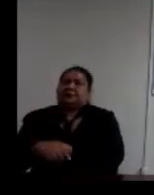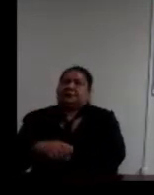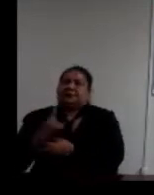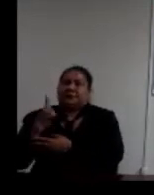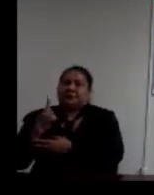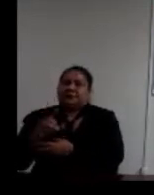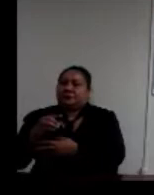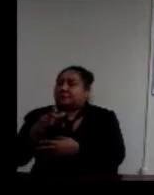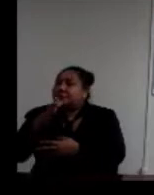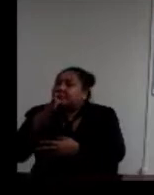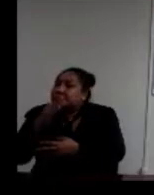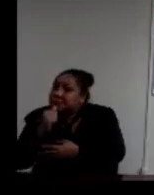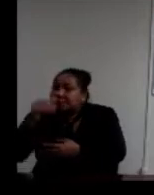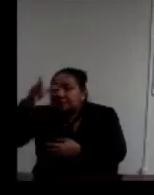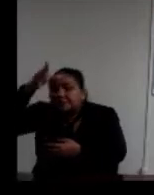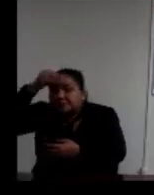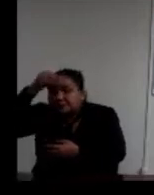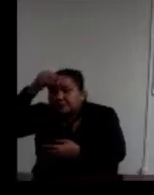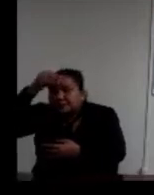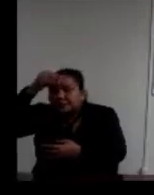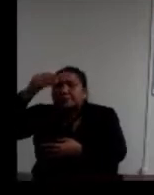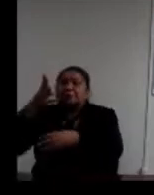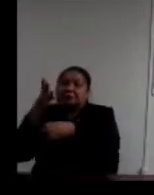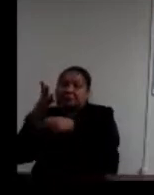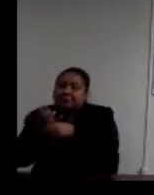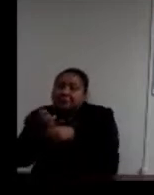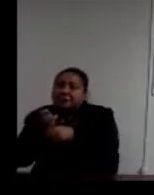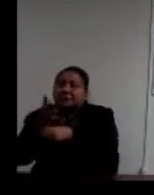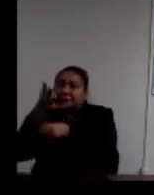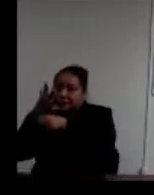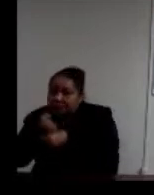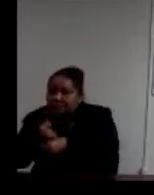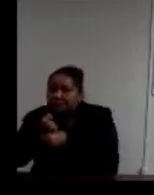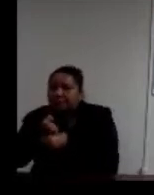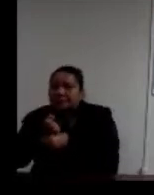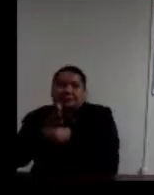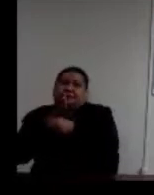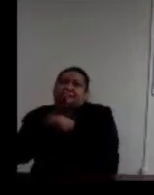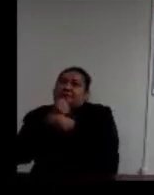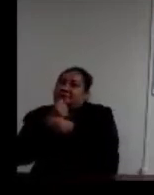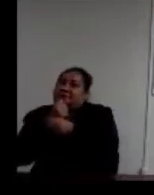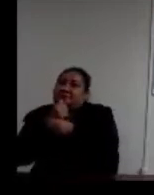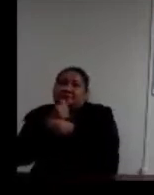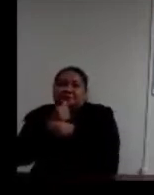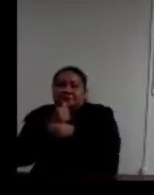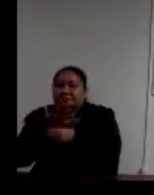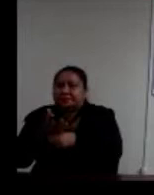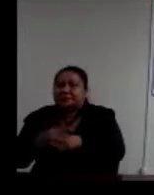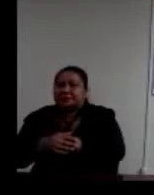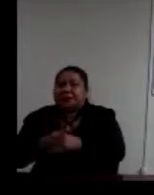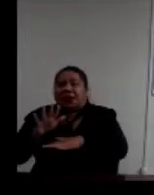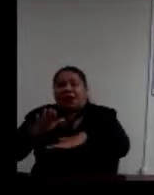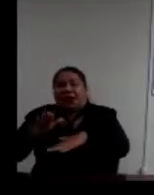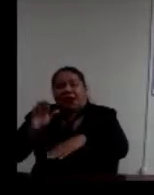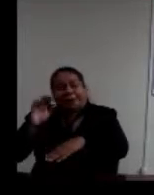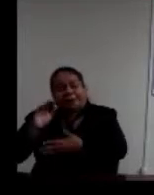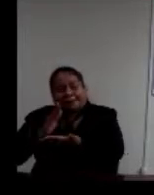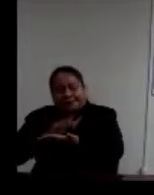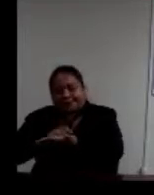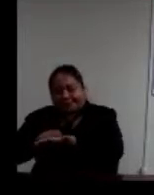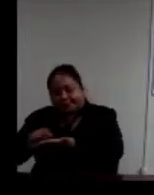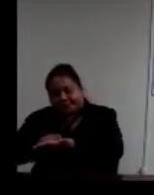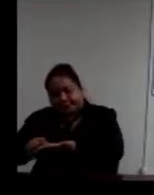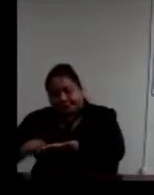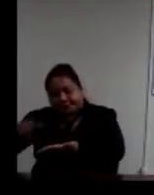no puede aprender, porque ya está en cuarto, ya está en quinto, y apenas va alcanzando la lectoescritura o